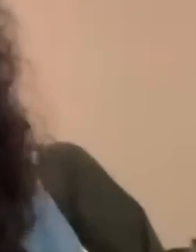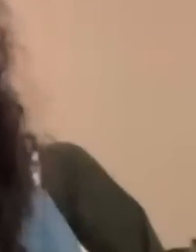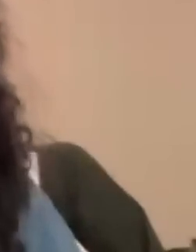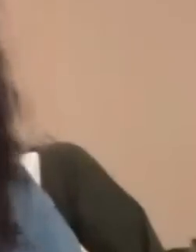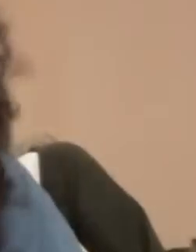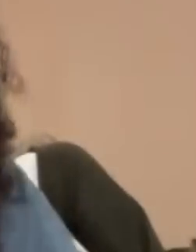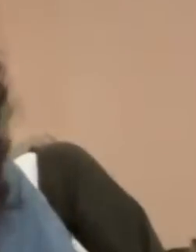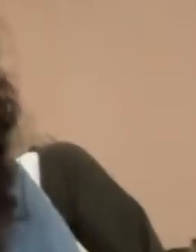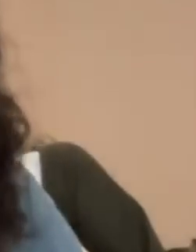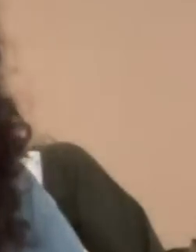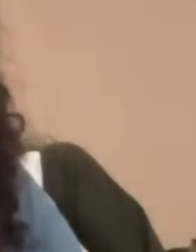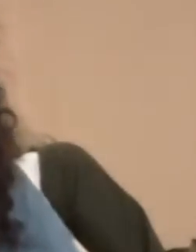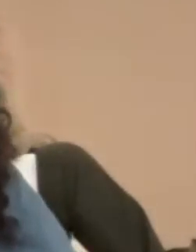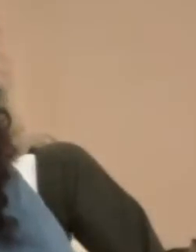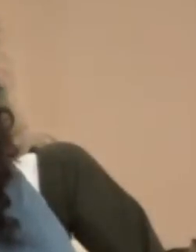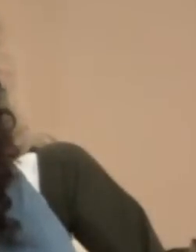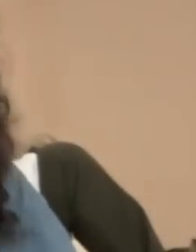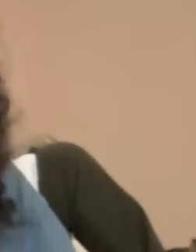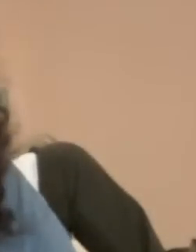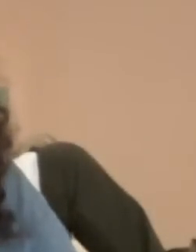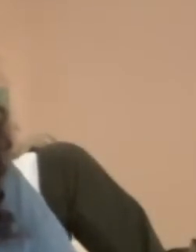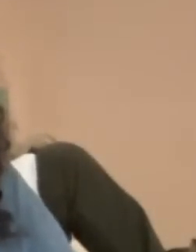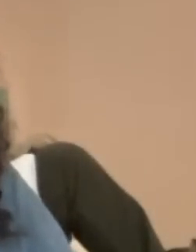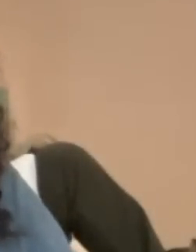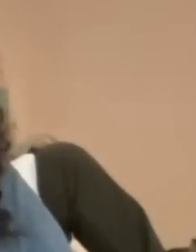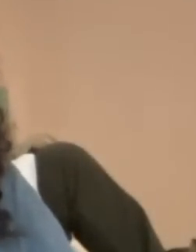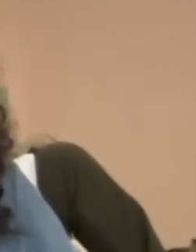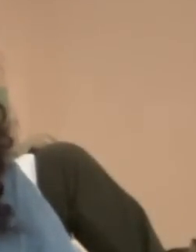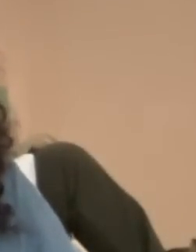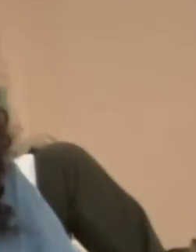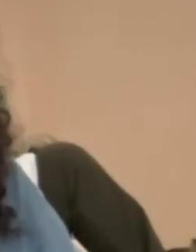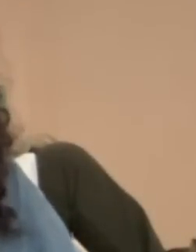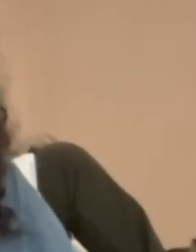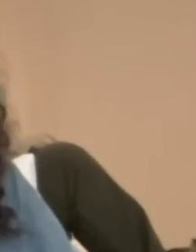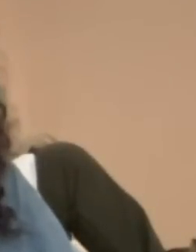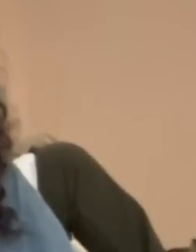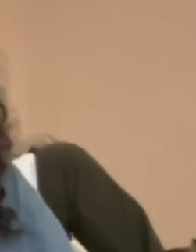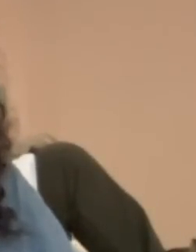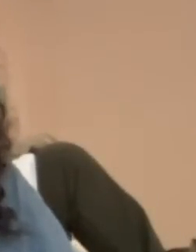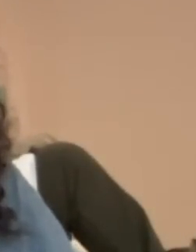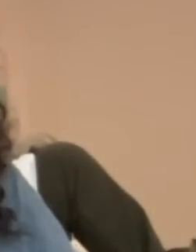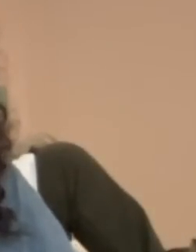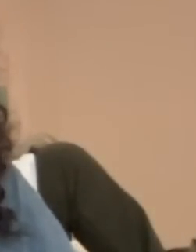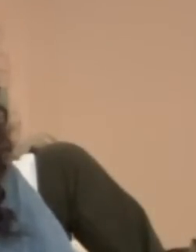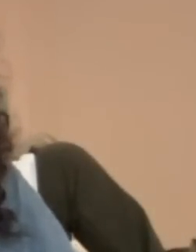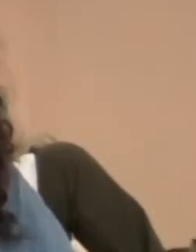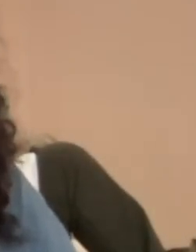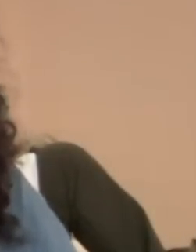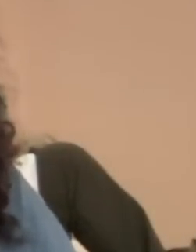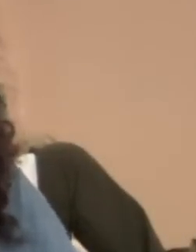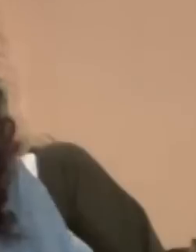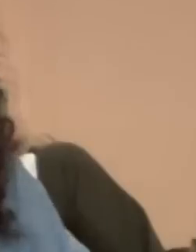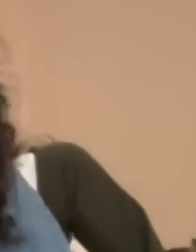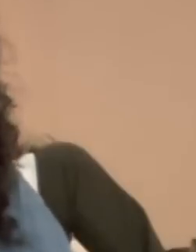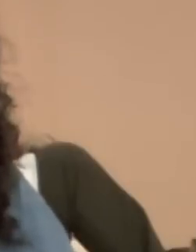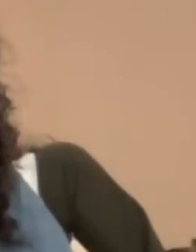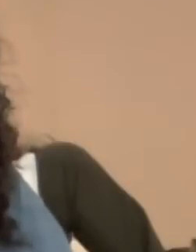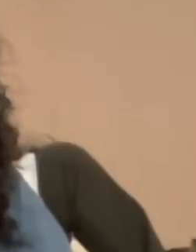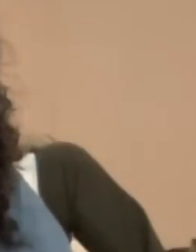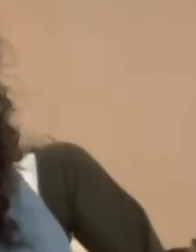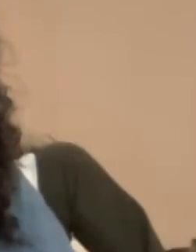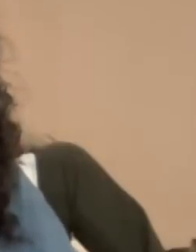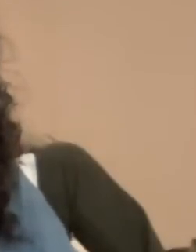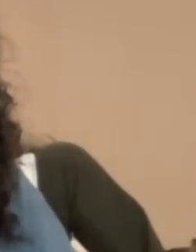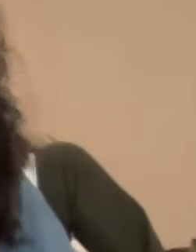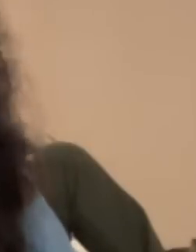ande pues tenemos embajador Cómo de que no y en la mañanera fue también el propio canciller